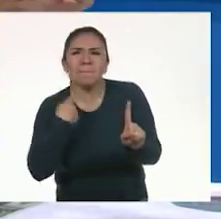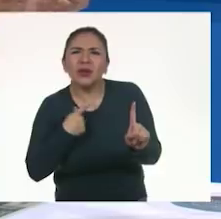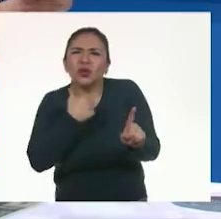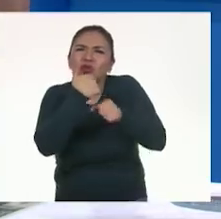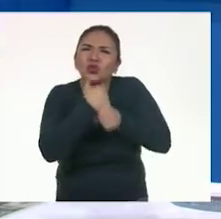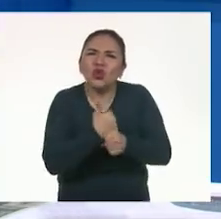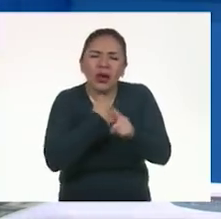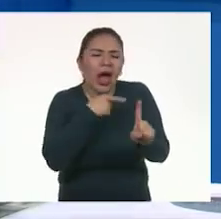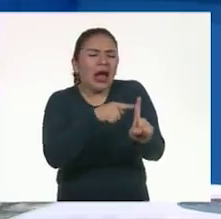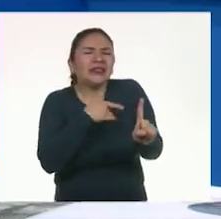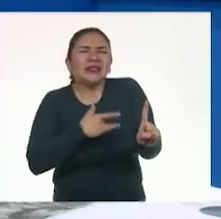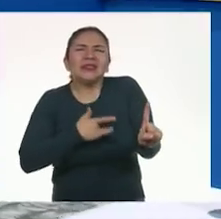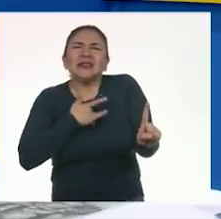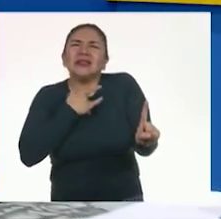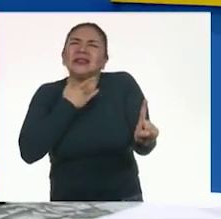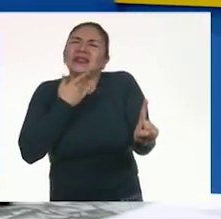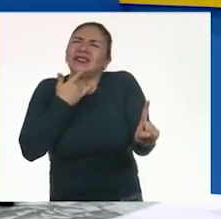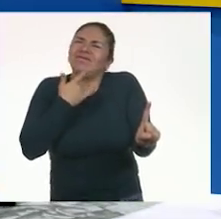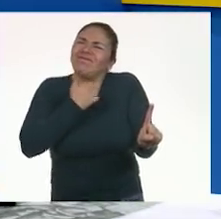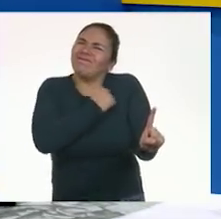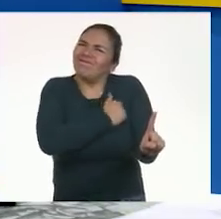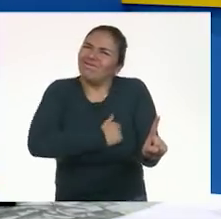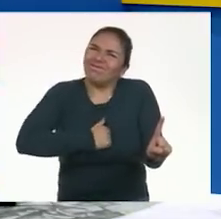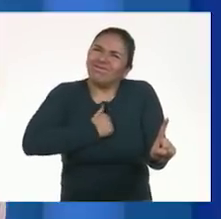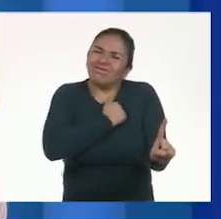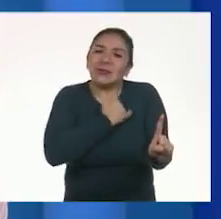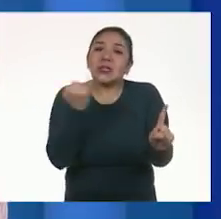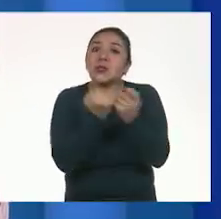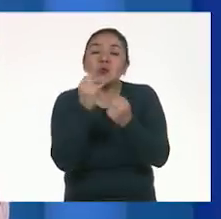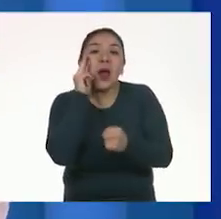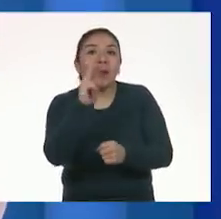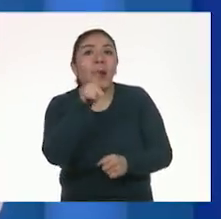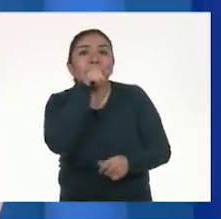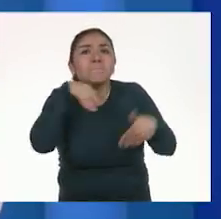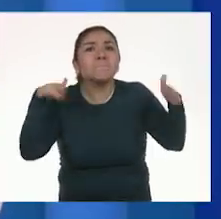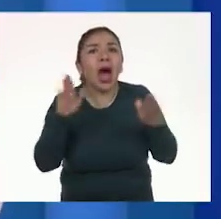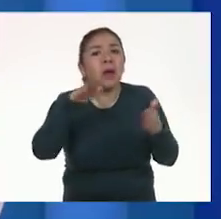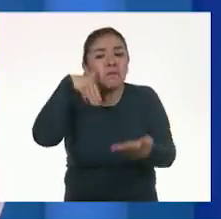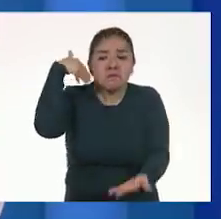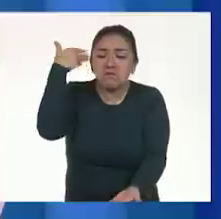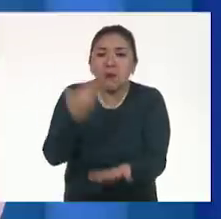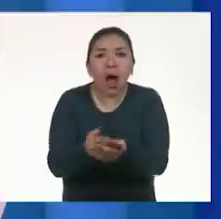eso es lo que nos pasa cuando vemos que el pajarito se aplasta.